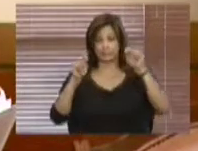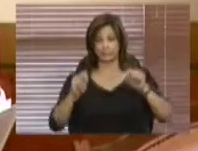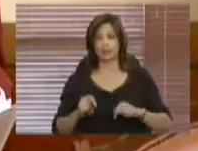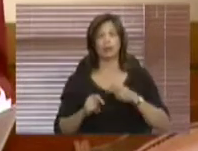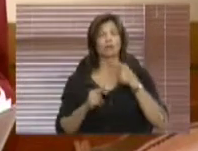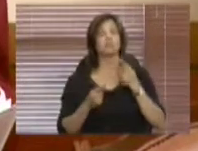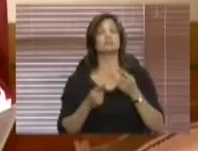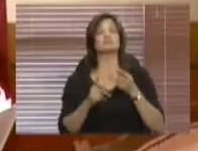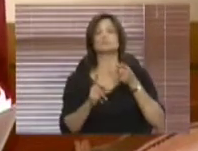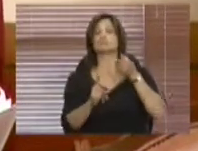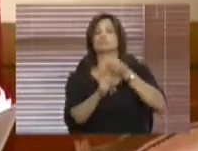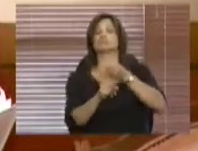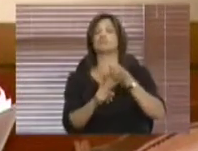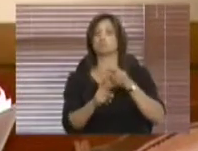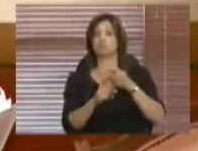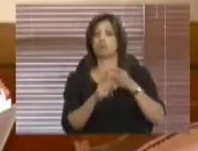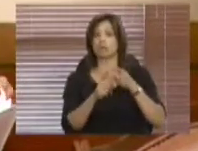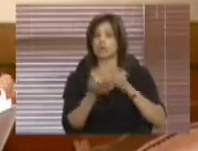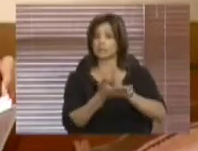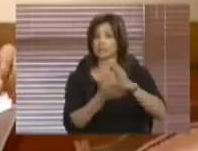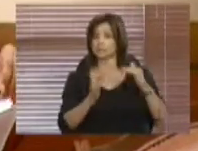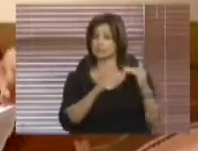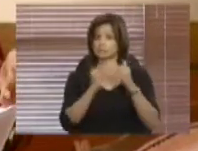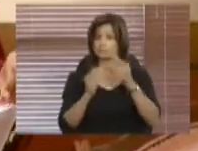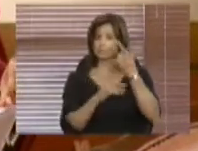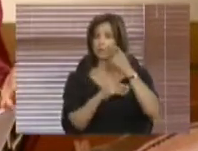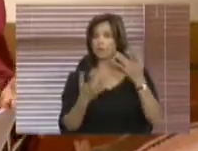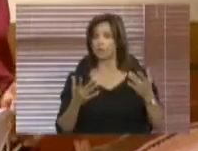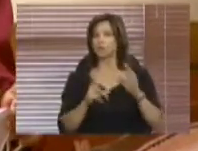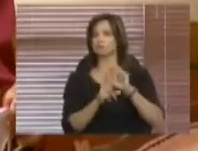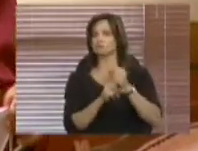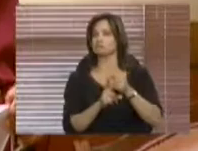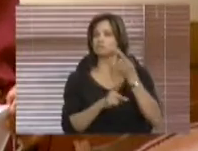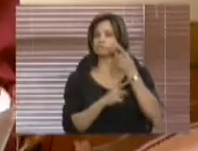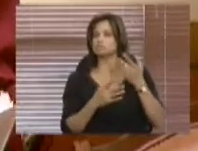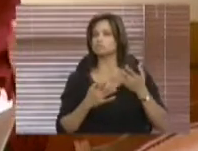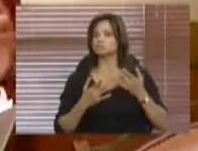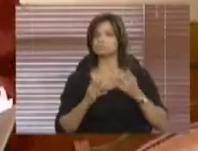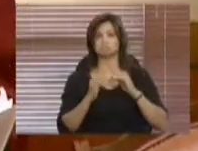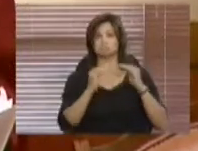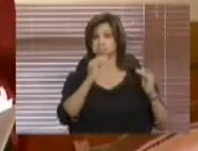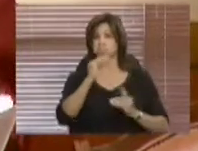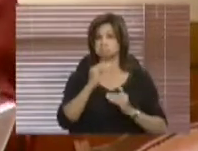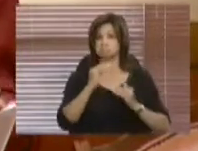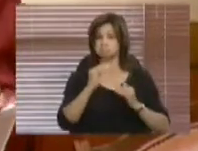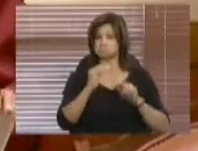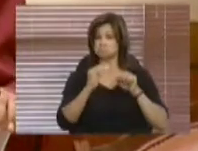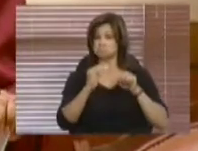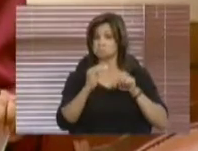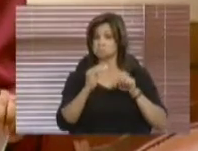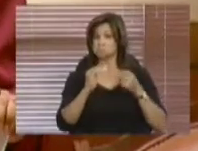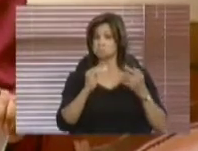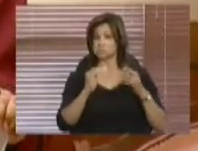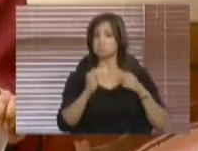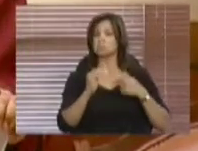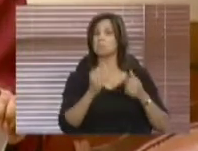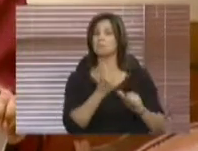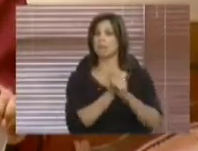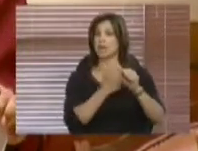un atentado al derecho a la igualdad que la coloca en una situación de desventaja o desequilibrio que